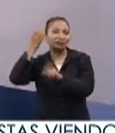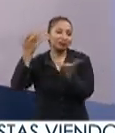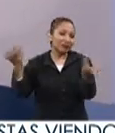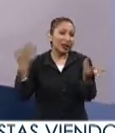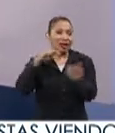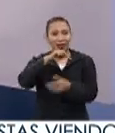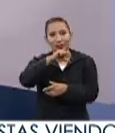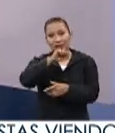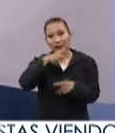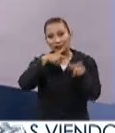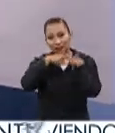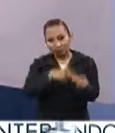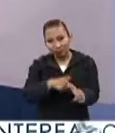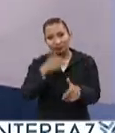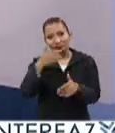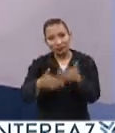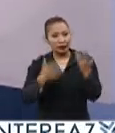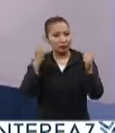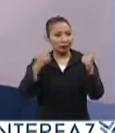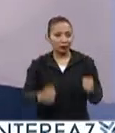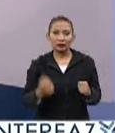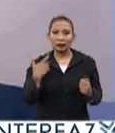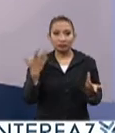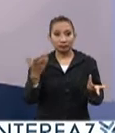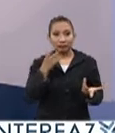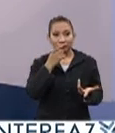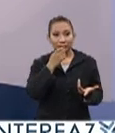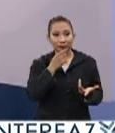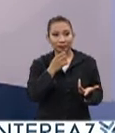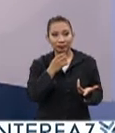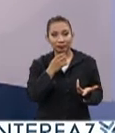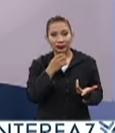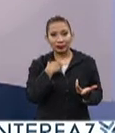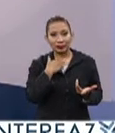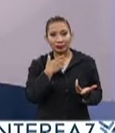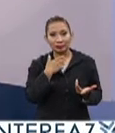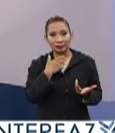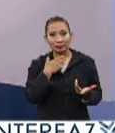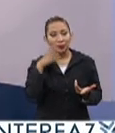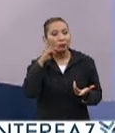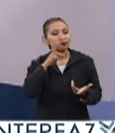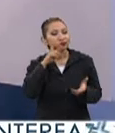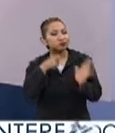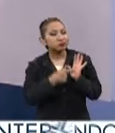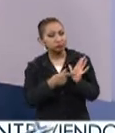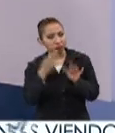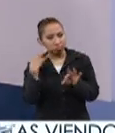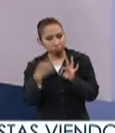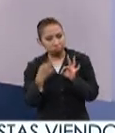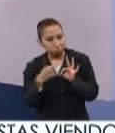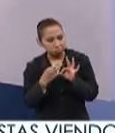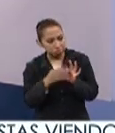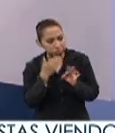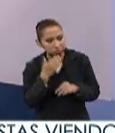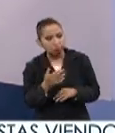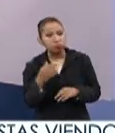bueno, pues la NASA seguirá, estamos seguros de ello, tú nos los has sabido evidenciar de forma muy